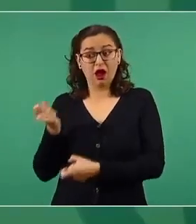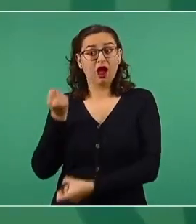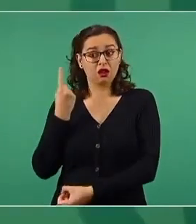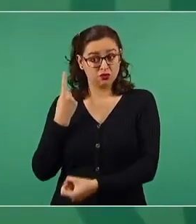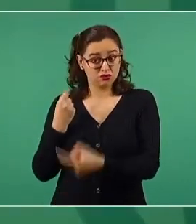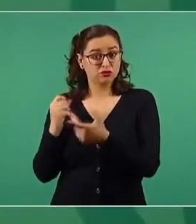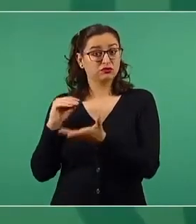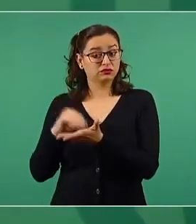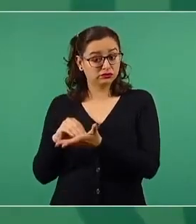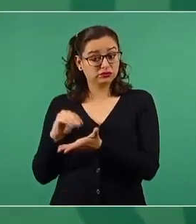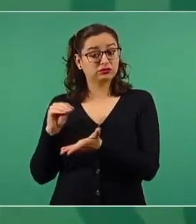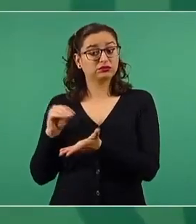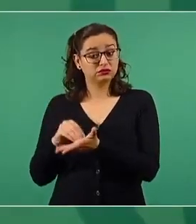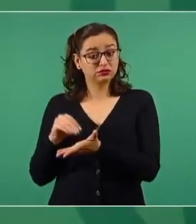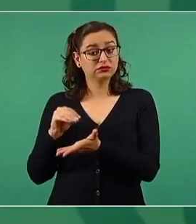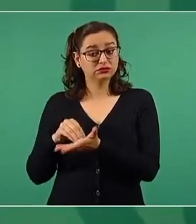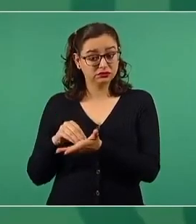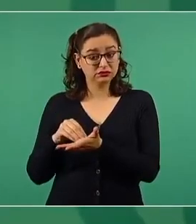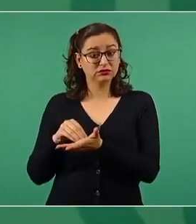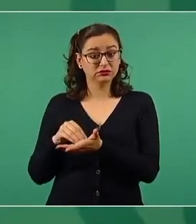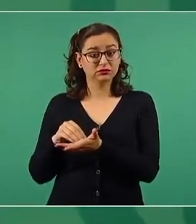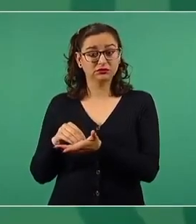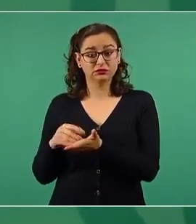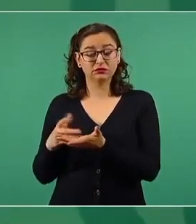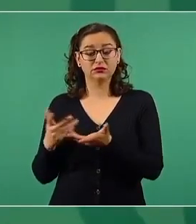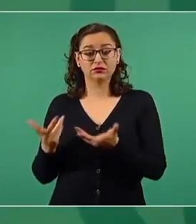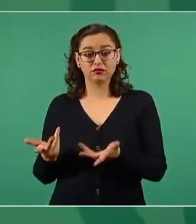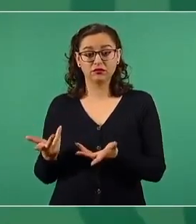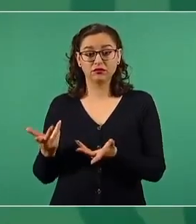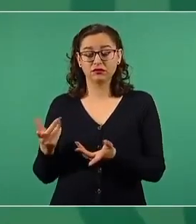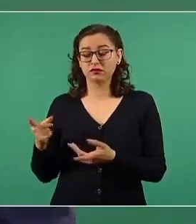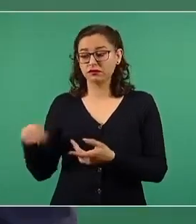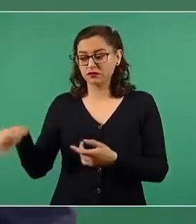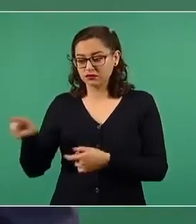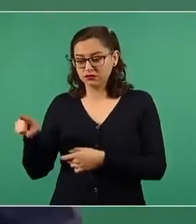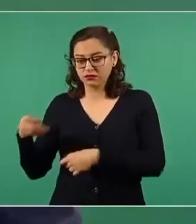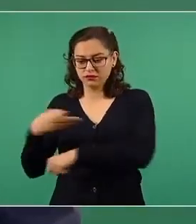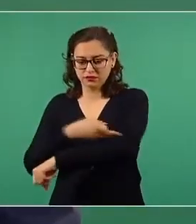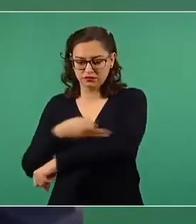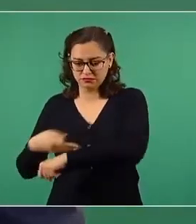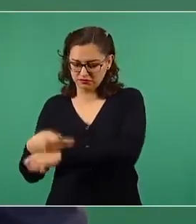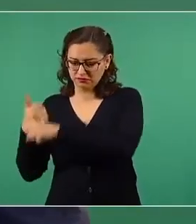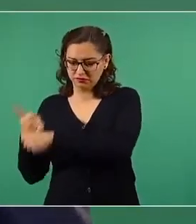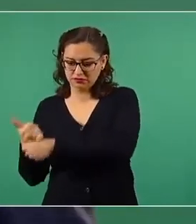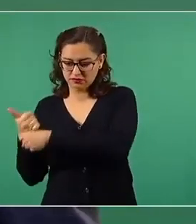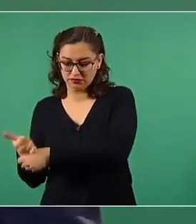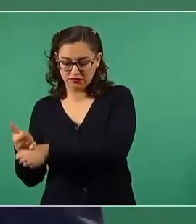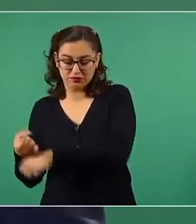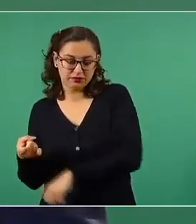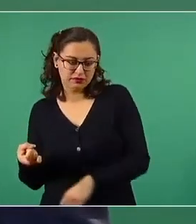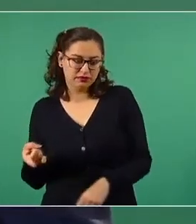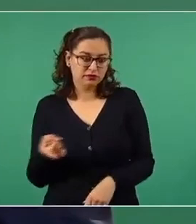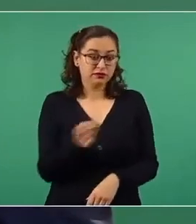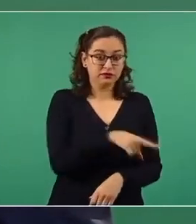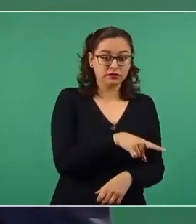cabo acciones de represión. Y saben que lo más